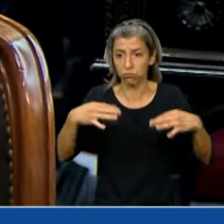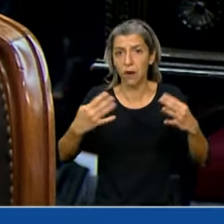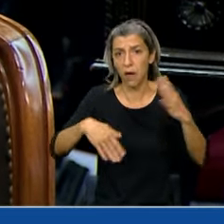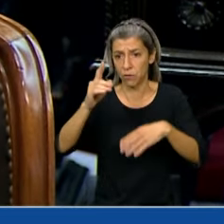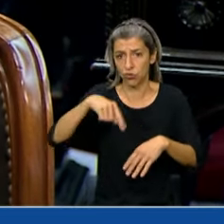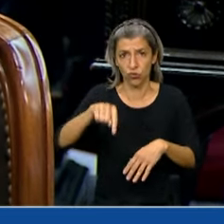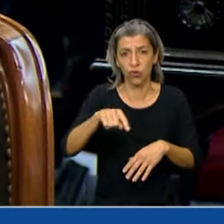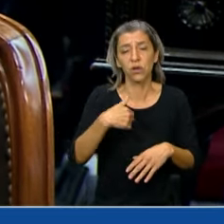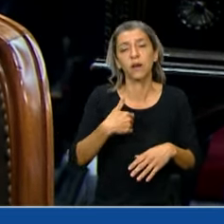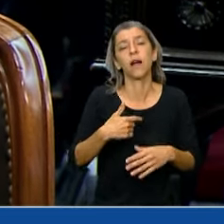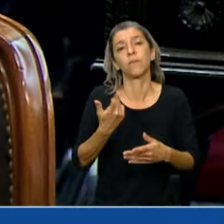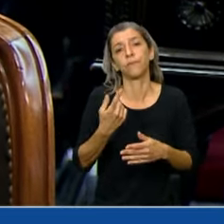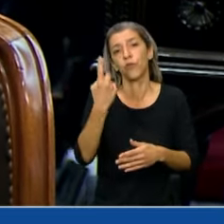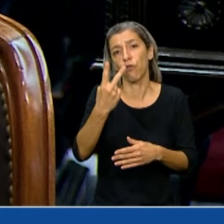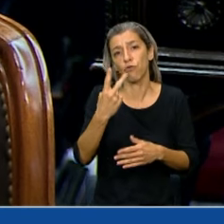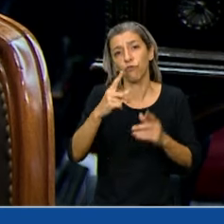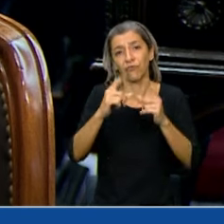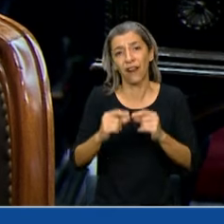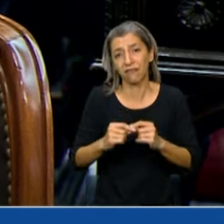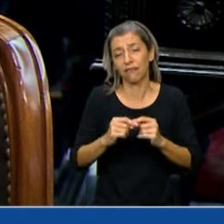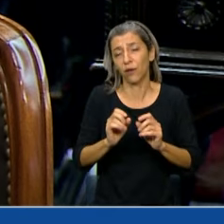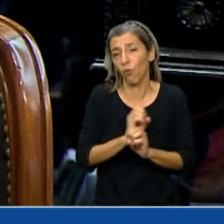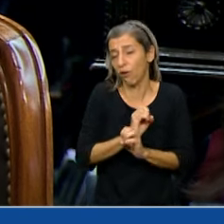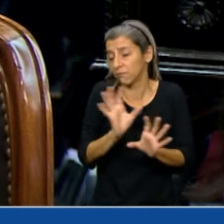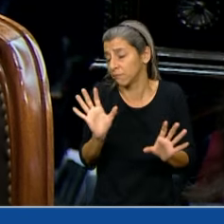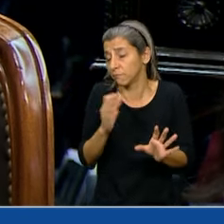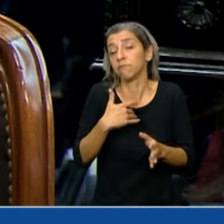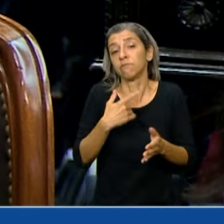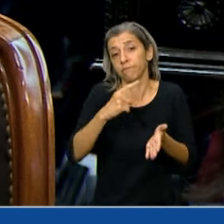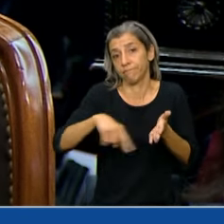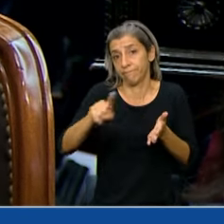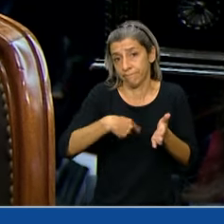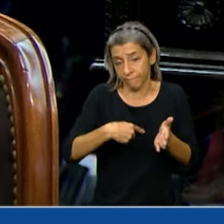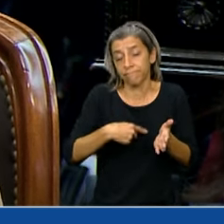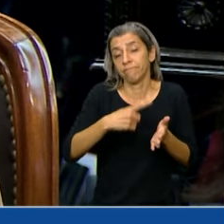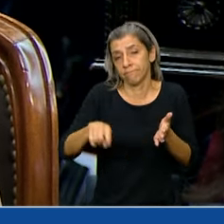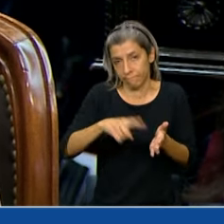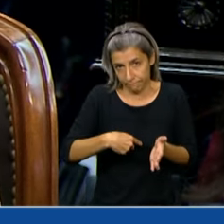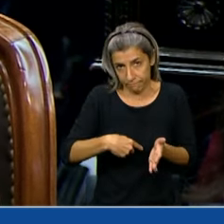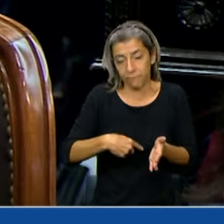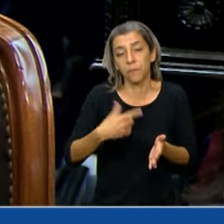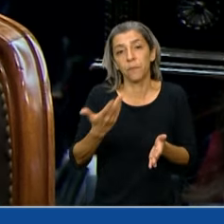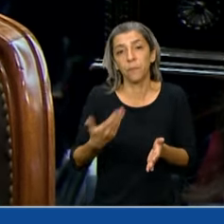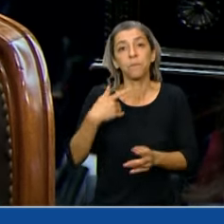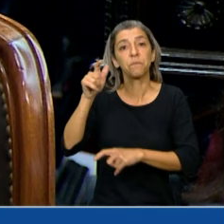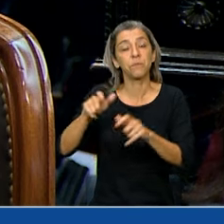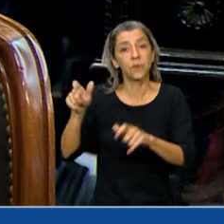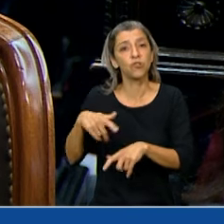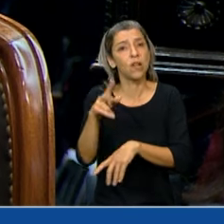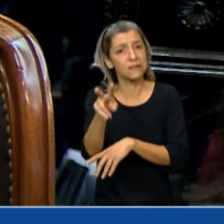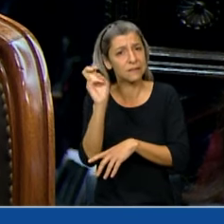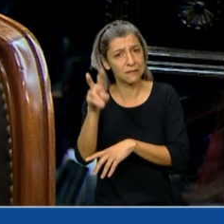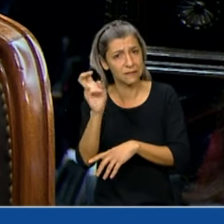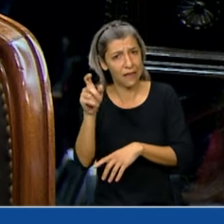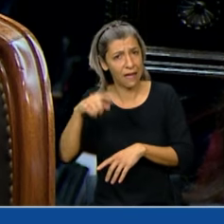derogando los dos artículos nefastos esos artículos que quienes alquilan realmente le